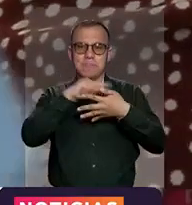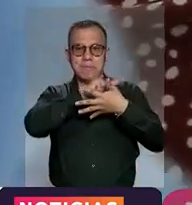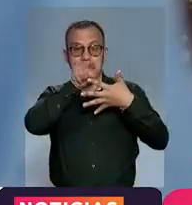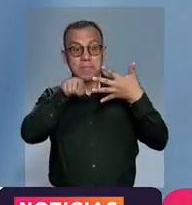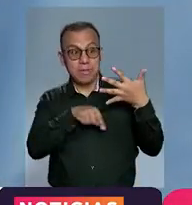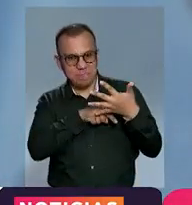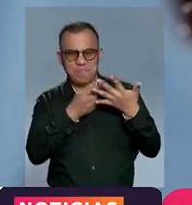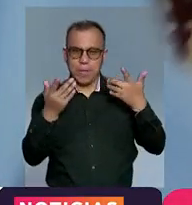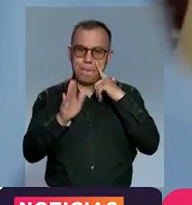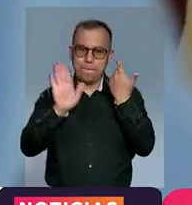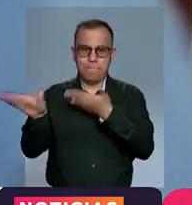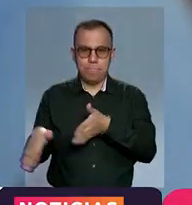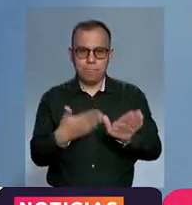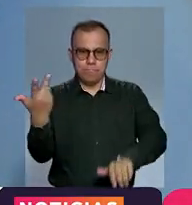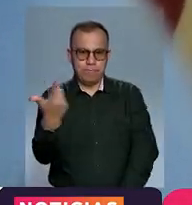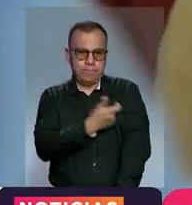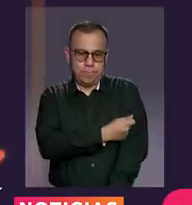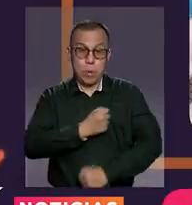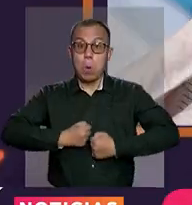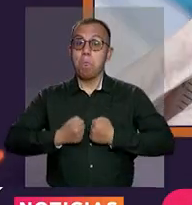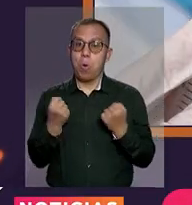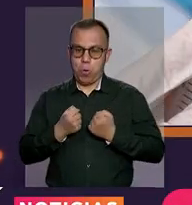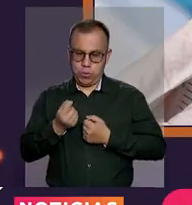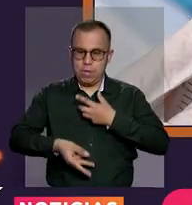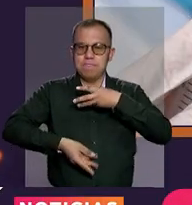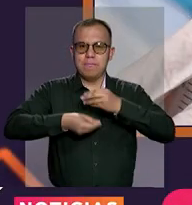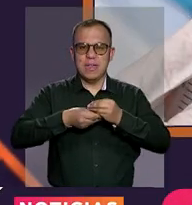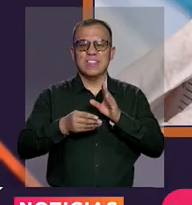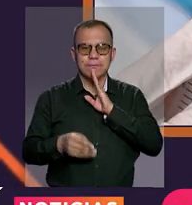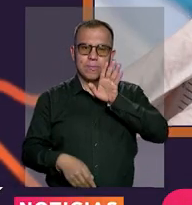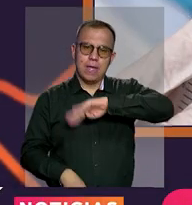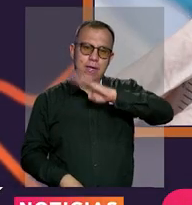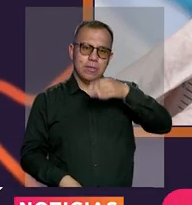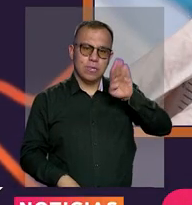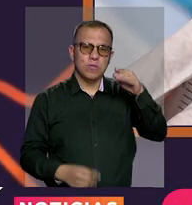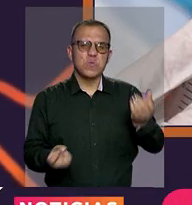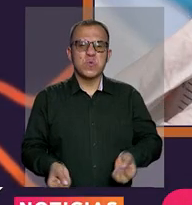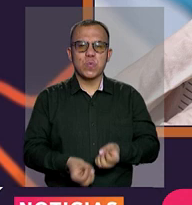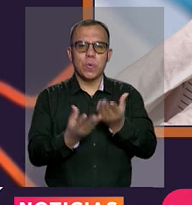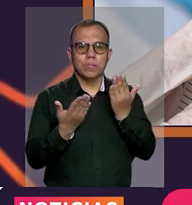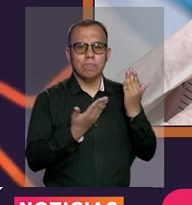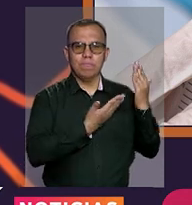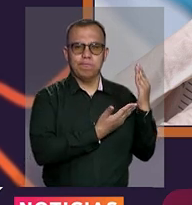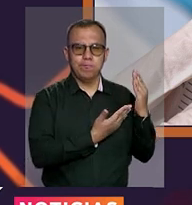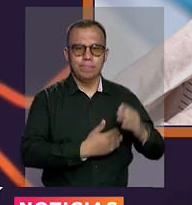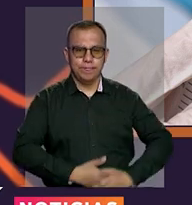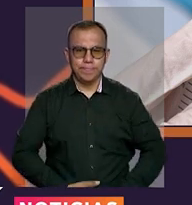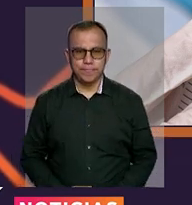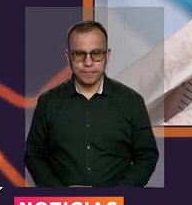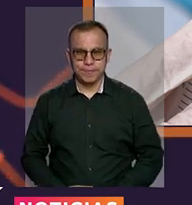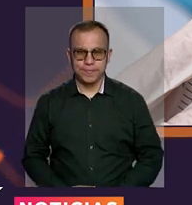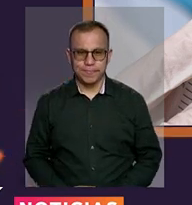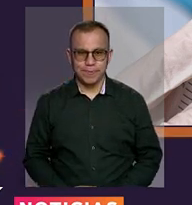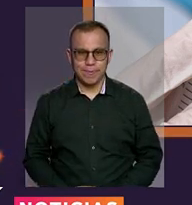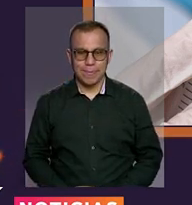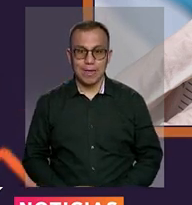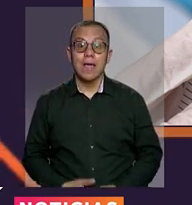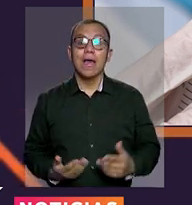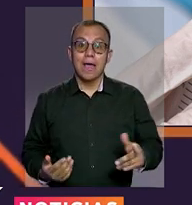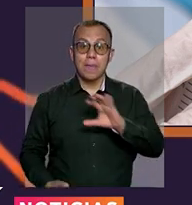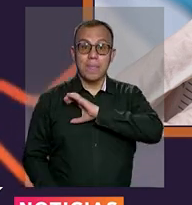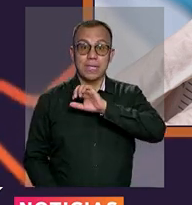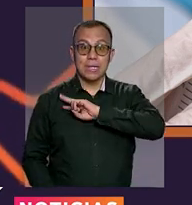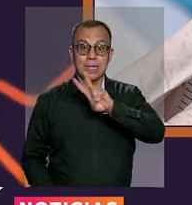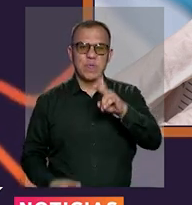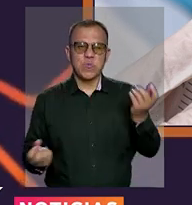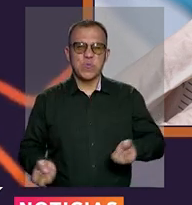el avance del plan de vacunación, además de Bogotá, son Antioquia con 323.007 aplicaciones, Valle del Cauca con